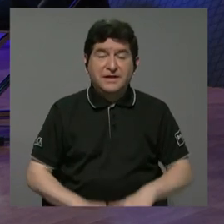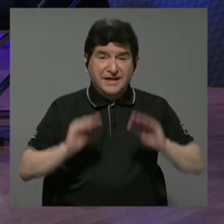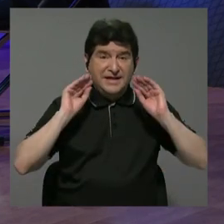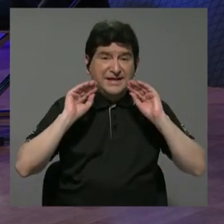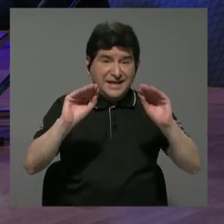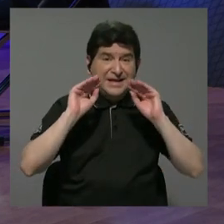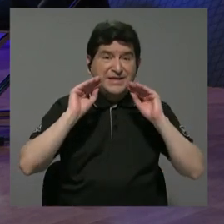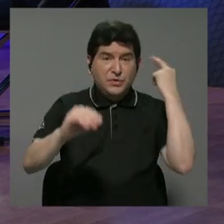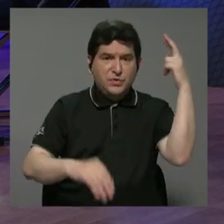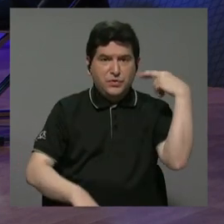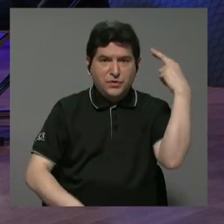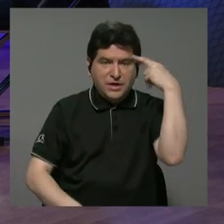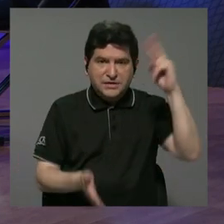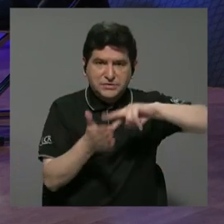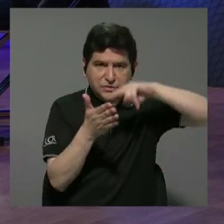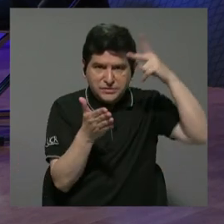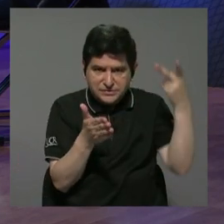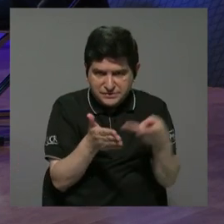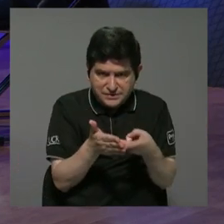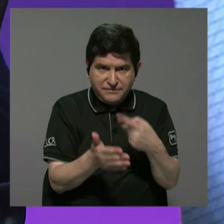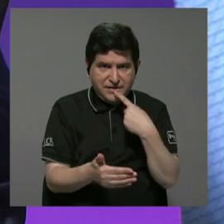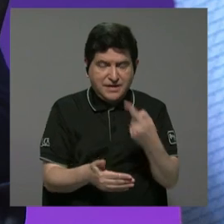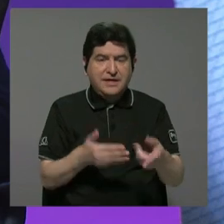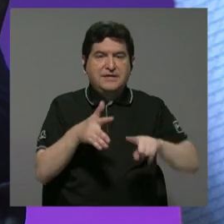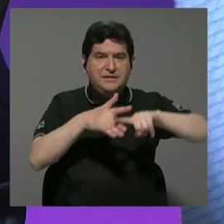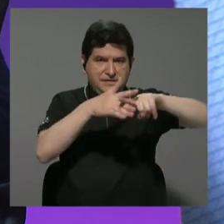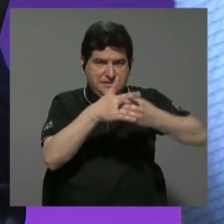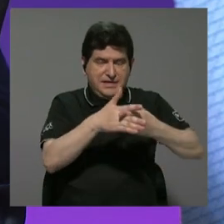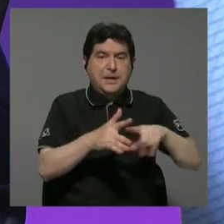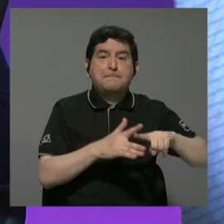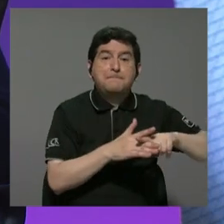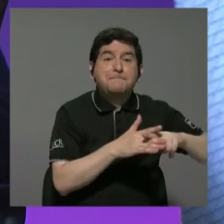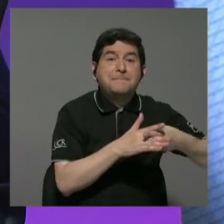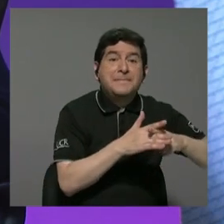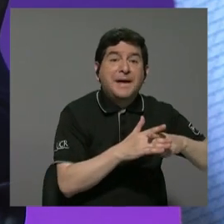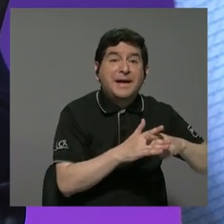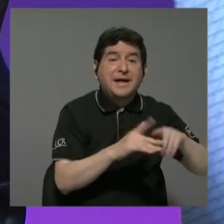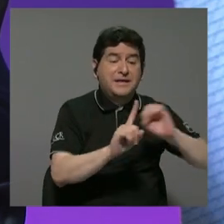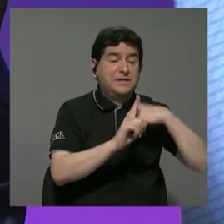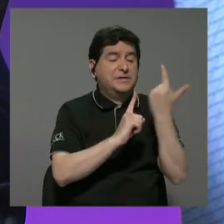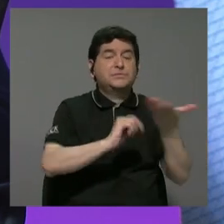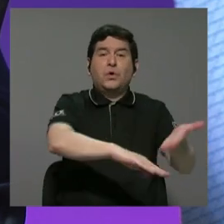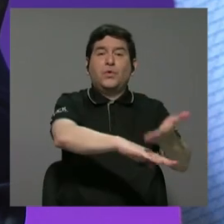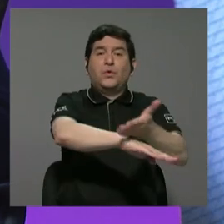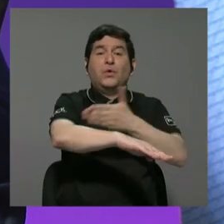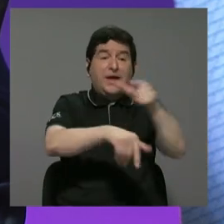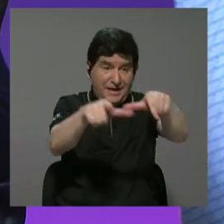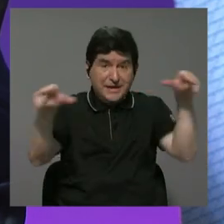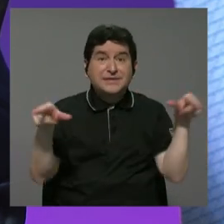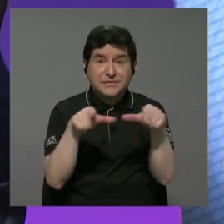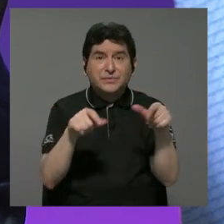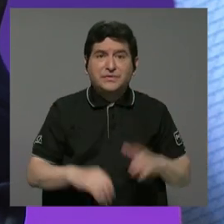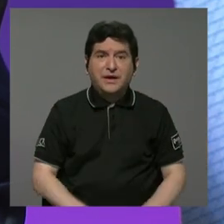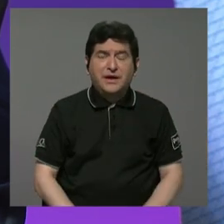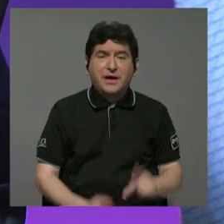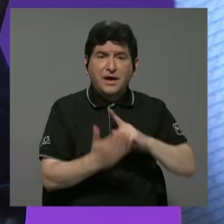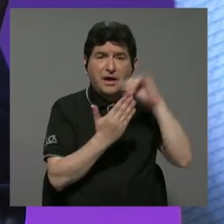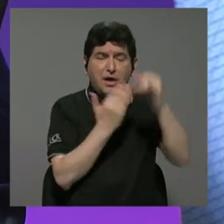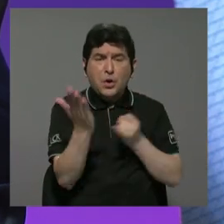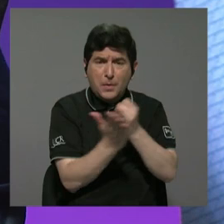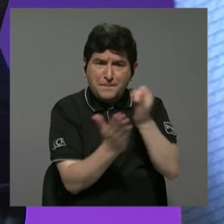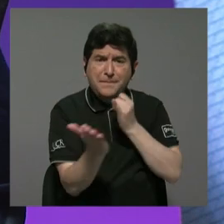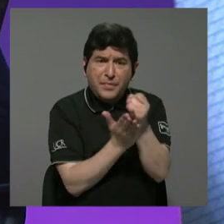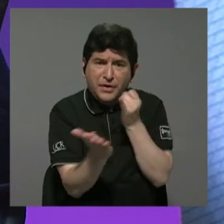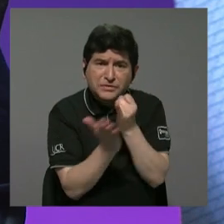educación, por ende, entonces significa, como lo dijimos al principio, un mecanismo social ascendente en esos territorios, con proyectos de